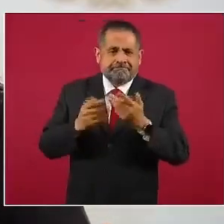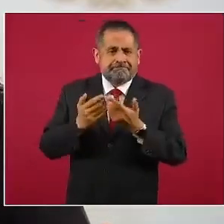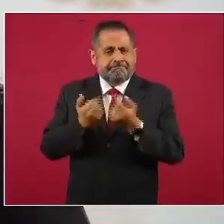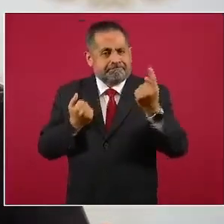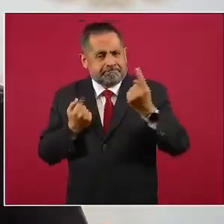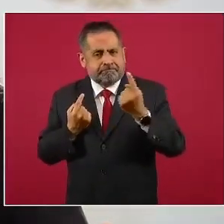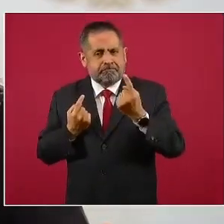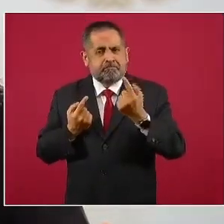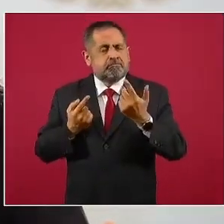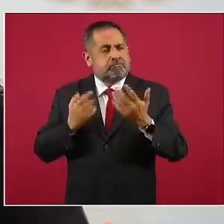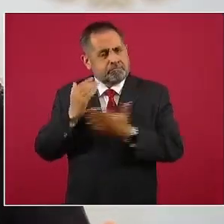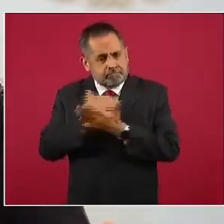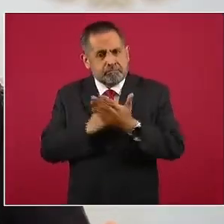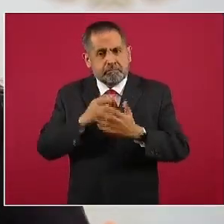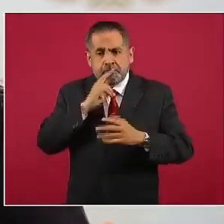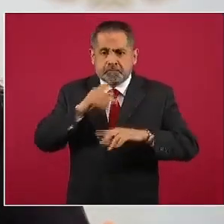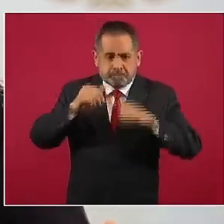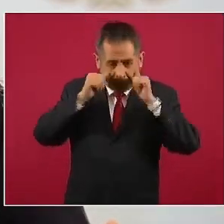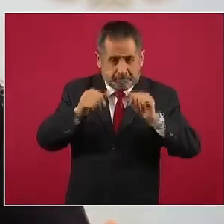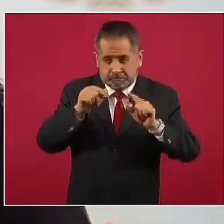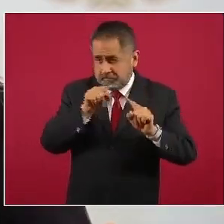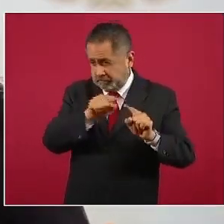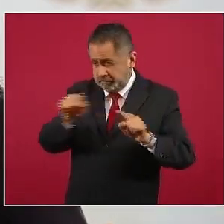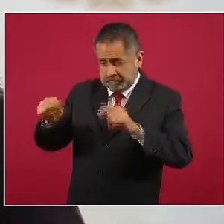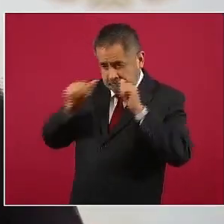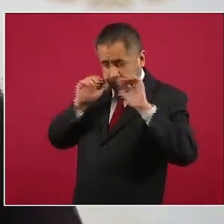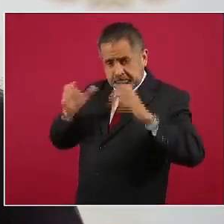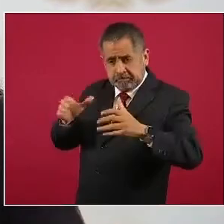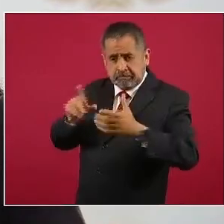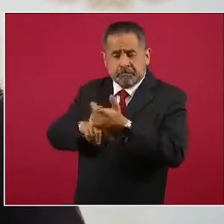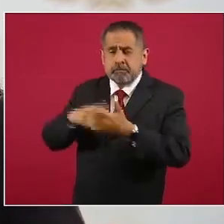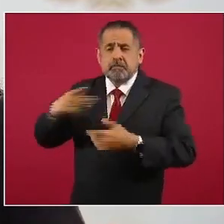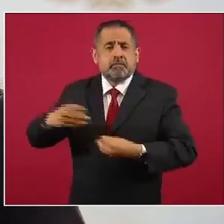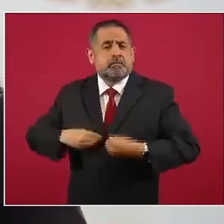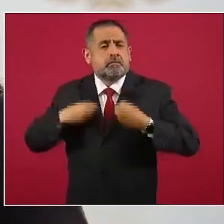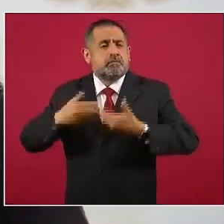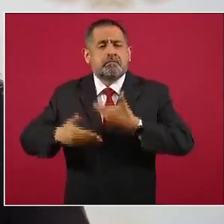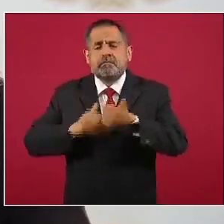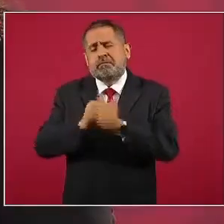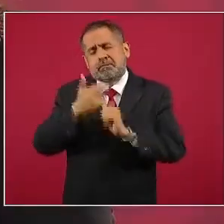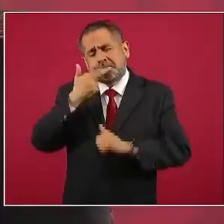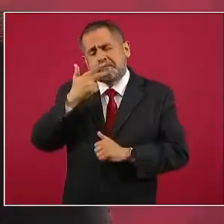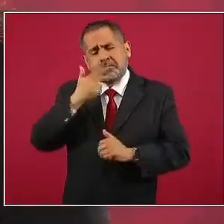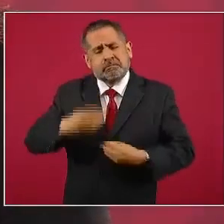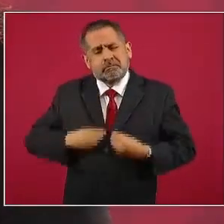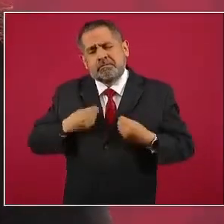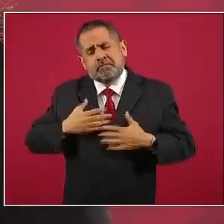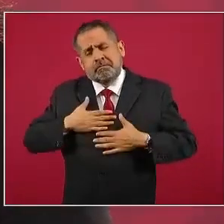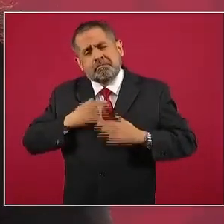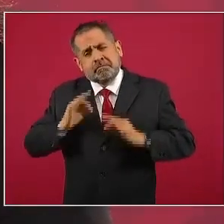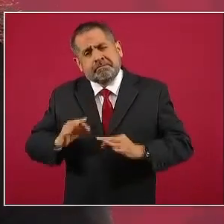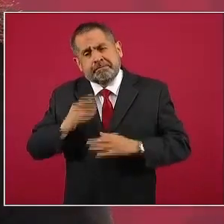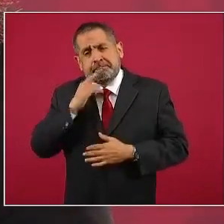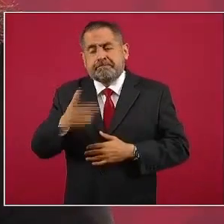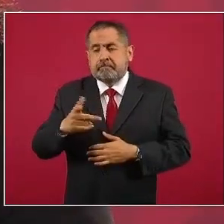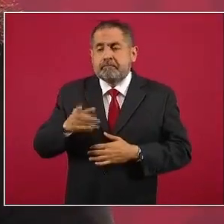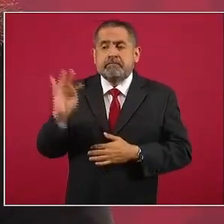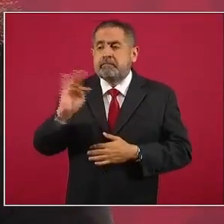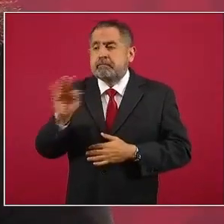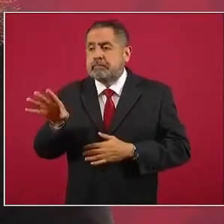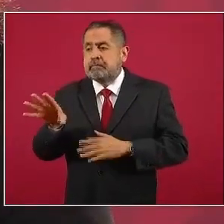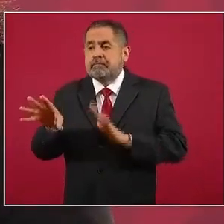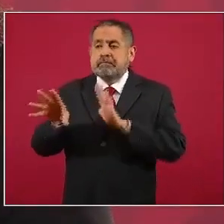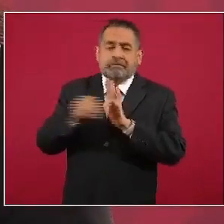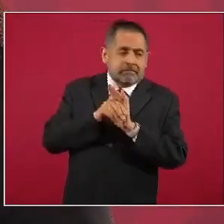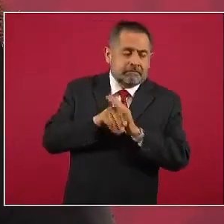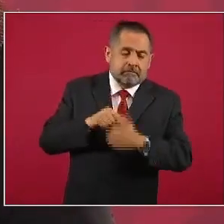tener acciones dirigidas para estas personas, mejoramos su calidad de vida, incrementamos la posibilidad de que tengan cargas